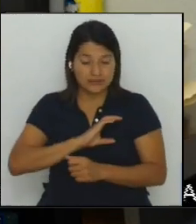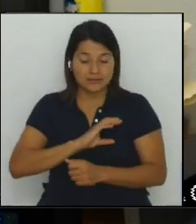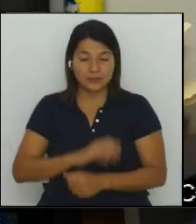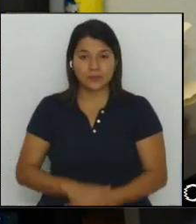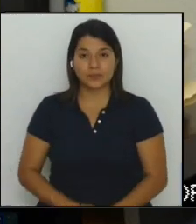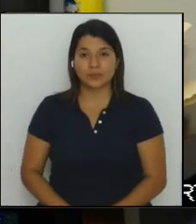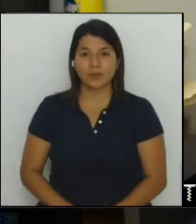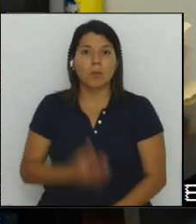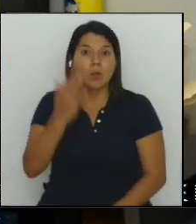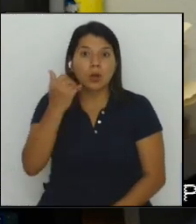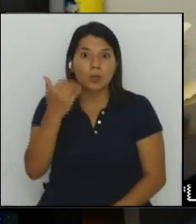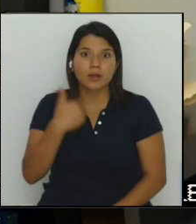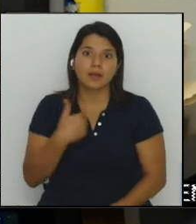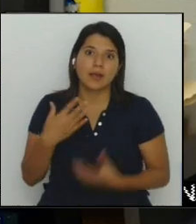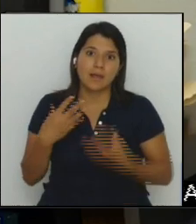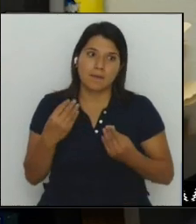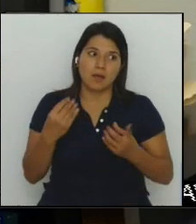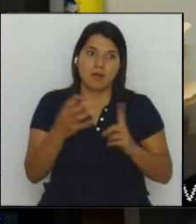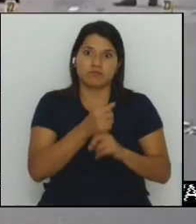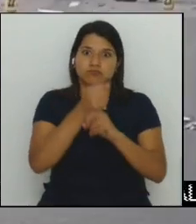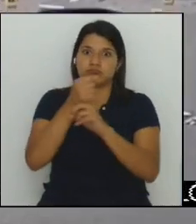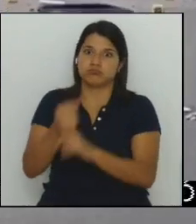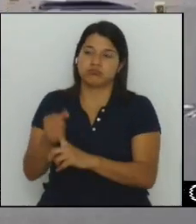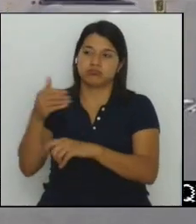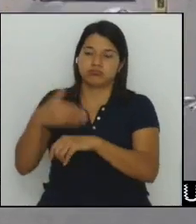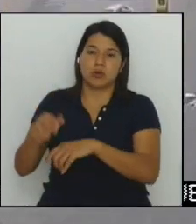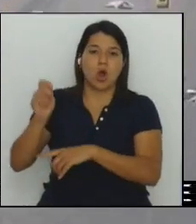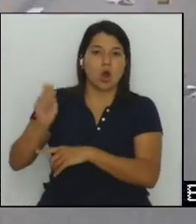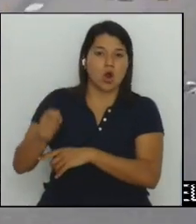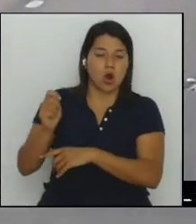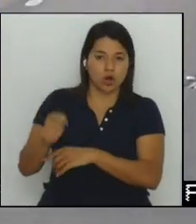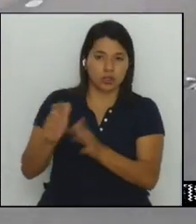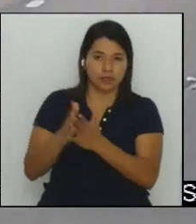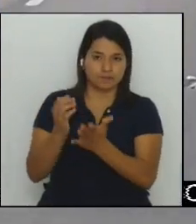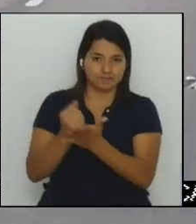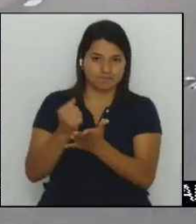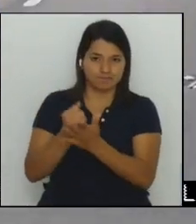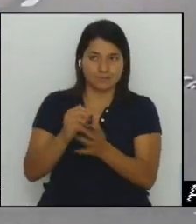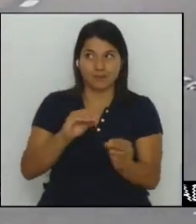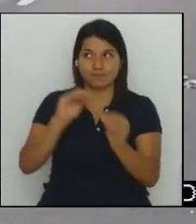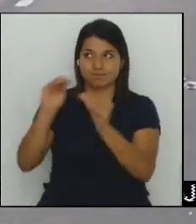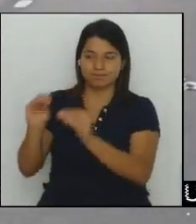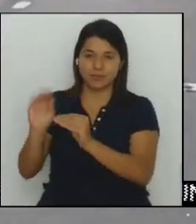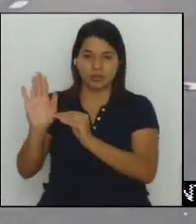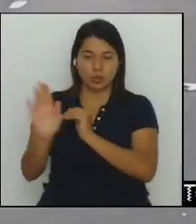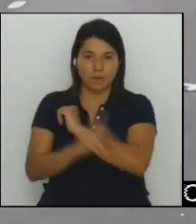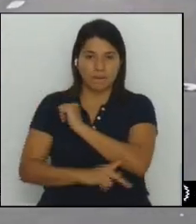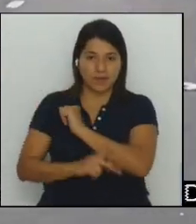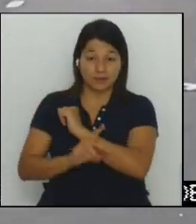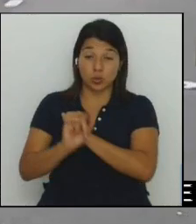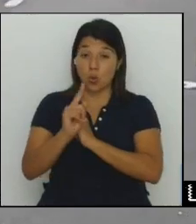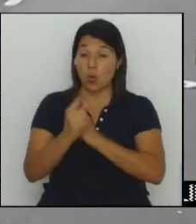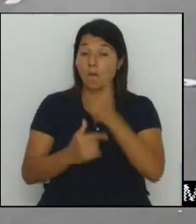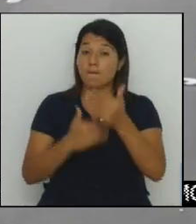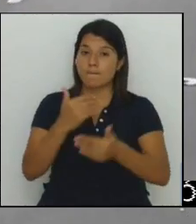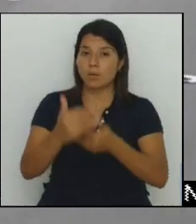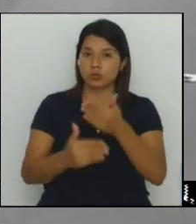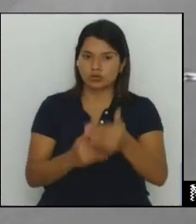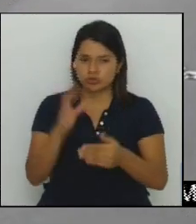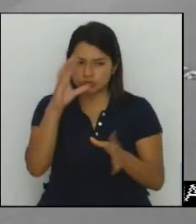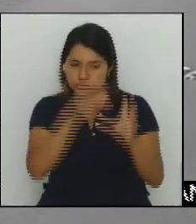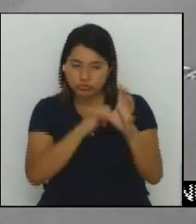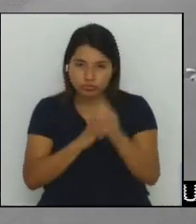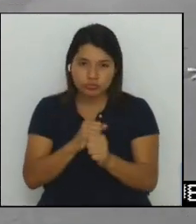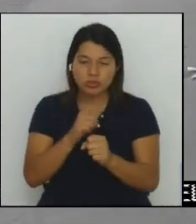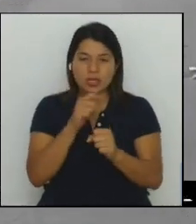de terminar en la Corte de Inmigración y ser deportados. Un proceso juicioso se sigue en la identificación tanto de las víctimas como de los